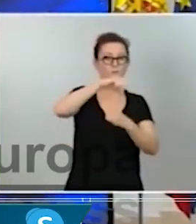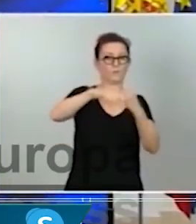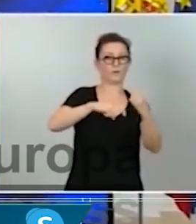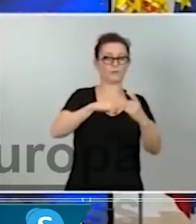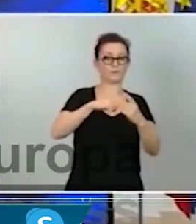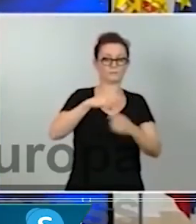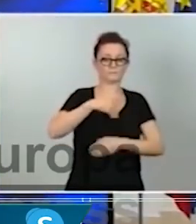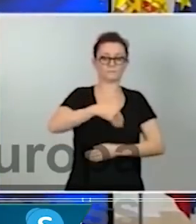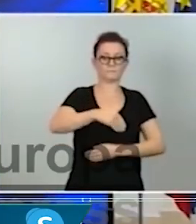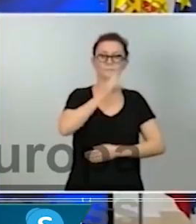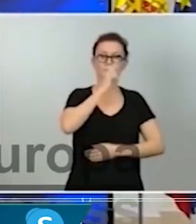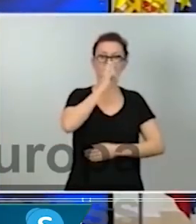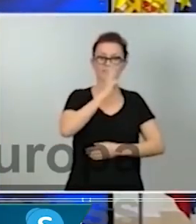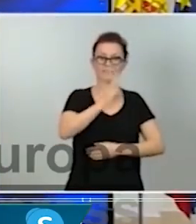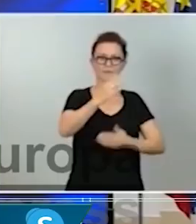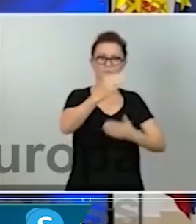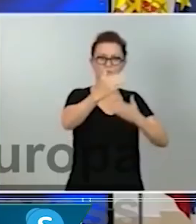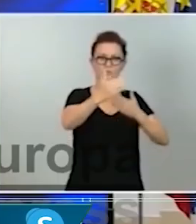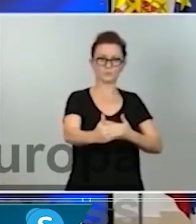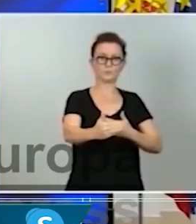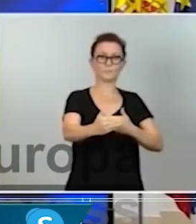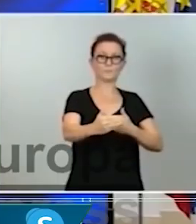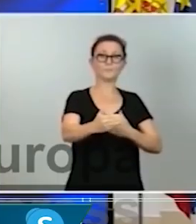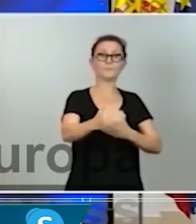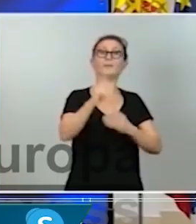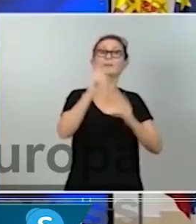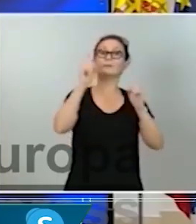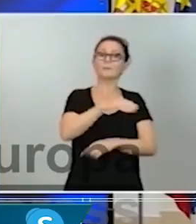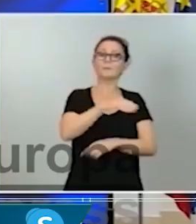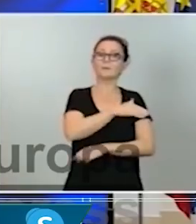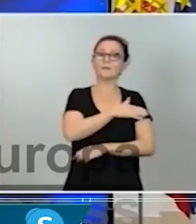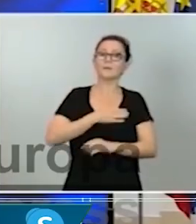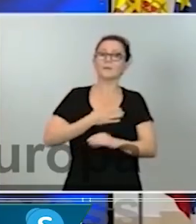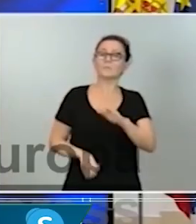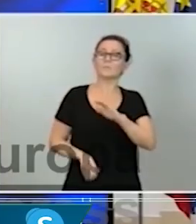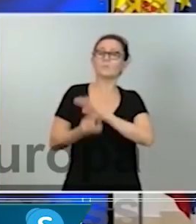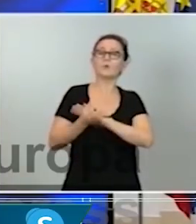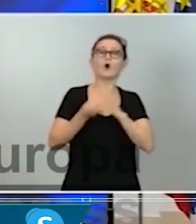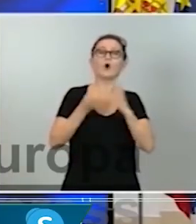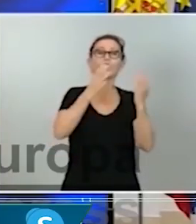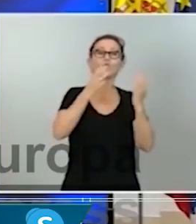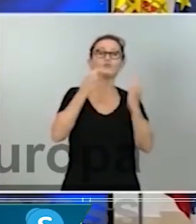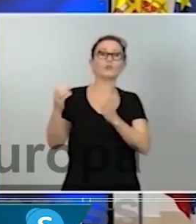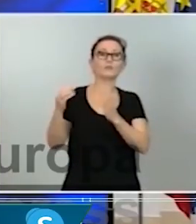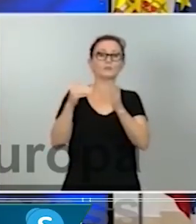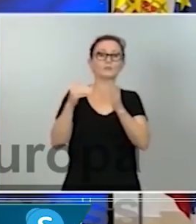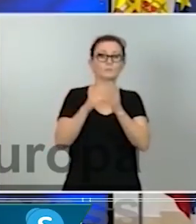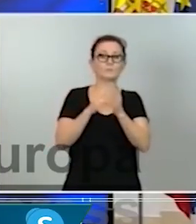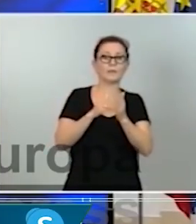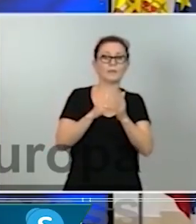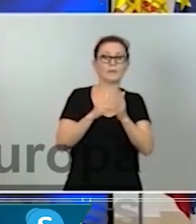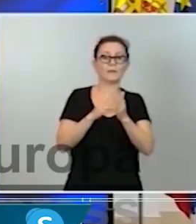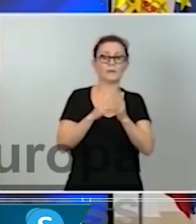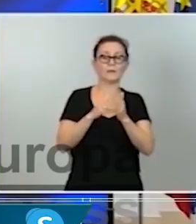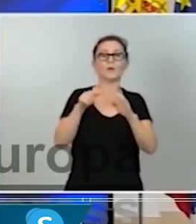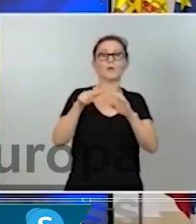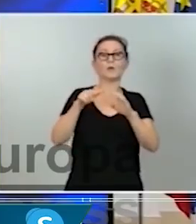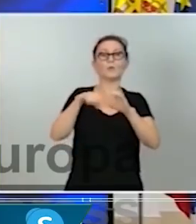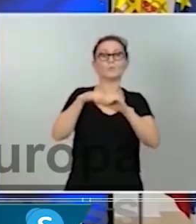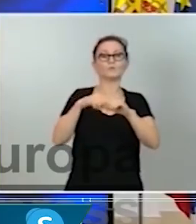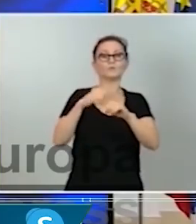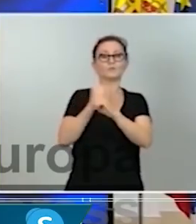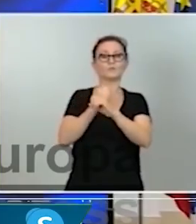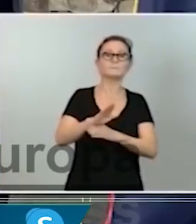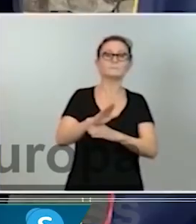que han hecho además de que los demás los ciudadanos tenemos la evidencia de que las